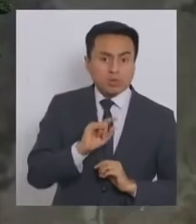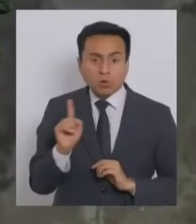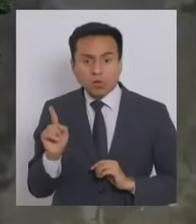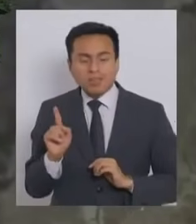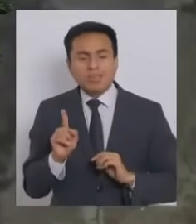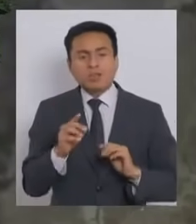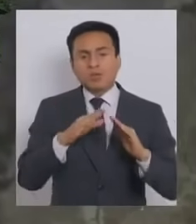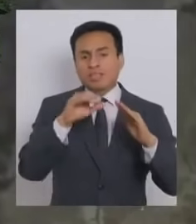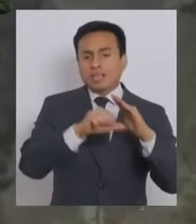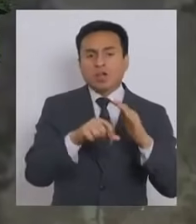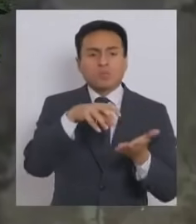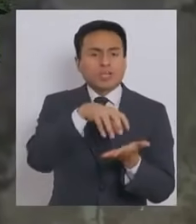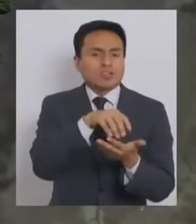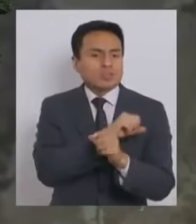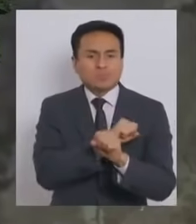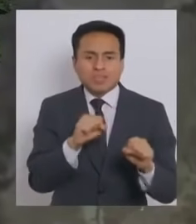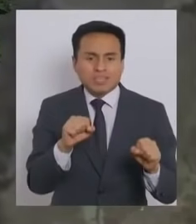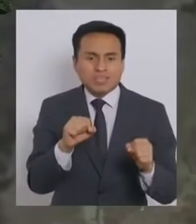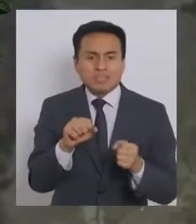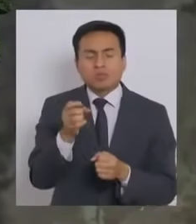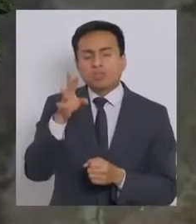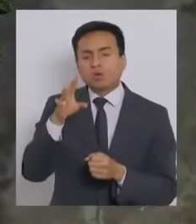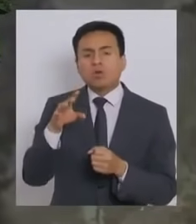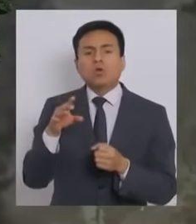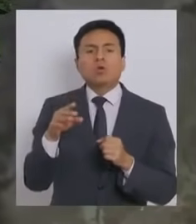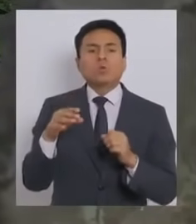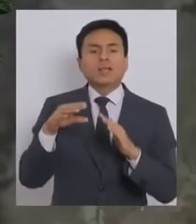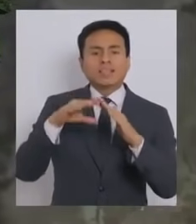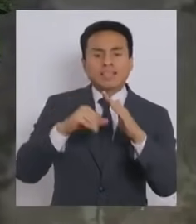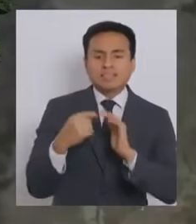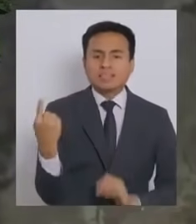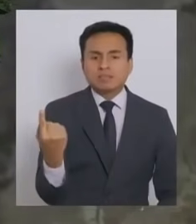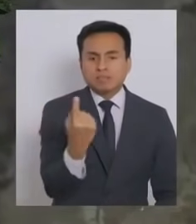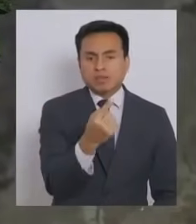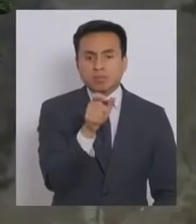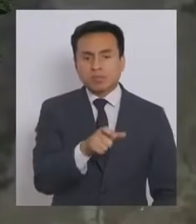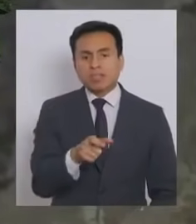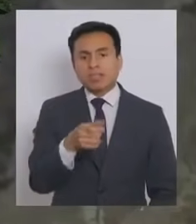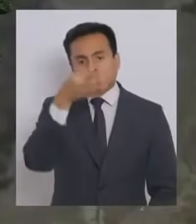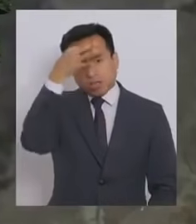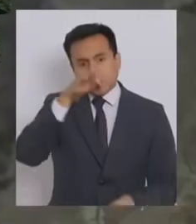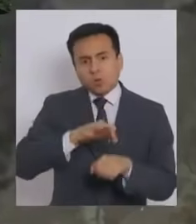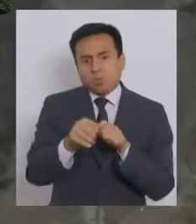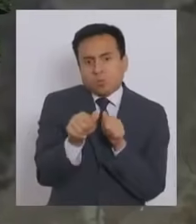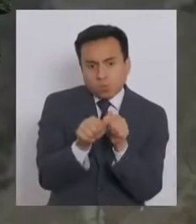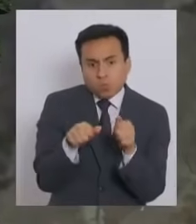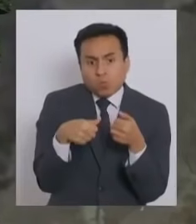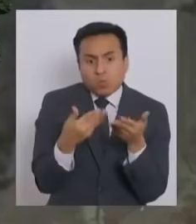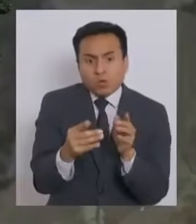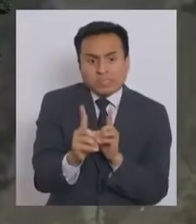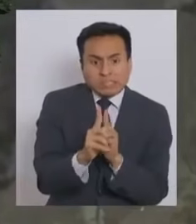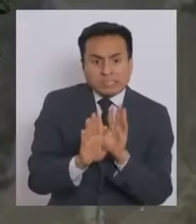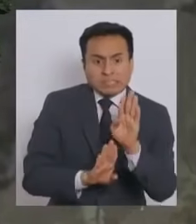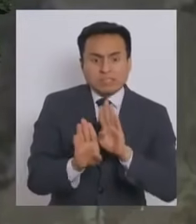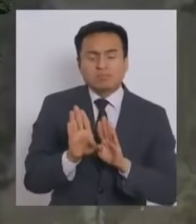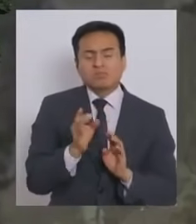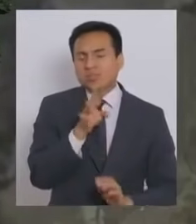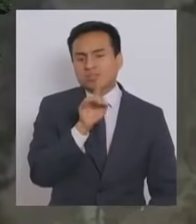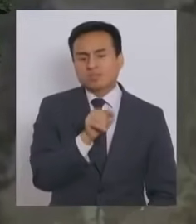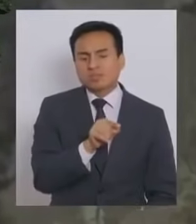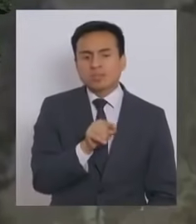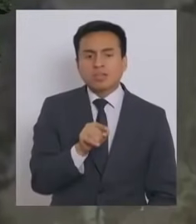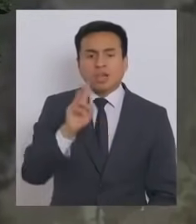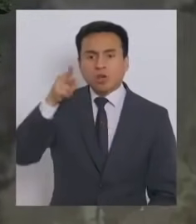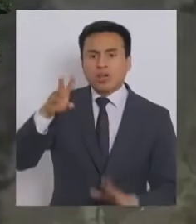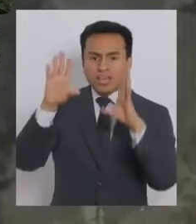primero cuarentenas comunales. Solo se pueden poner cuarentenas individuales y a las personas que sean contactos estrechos. Segundo, no se pueden poner tampoco